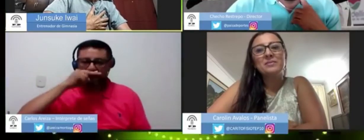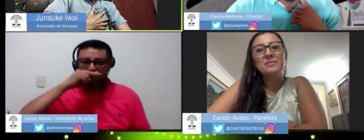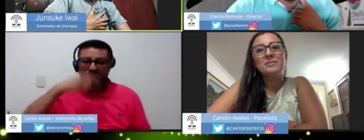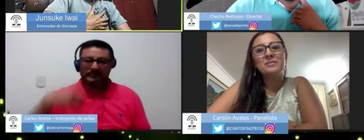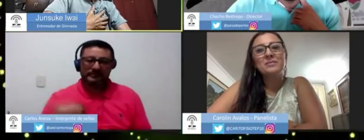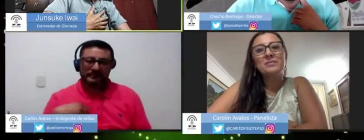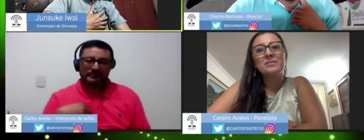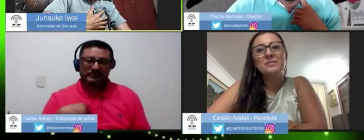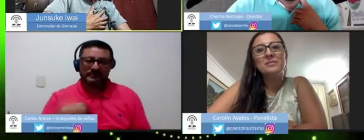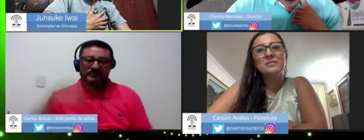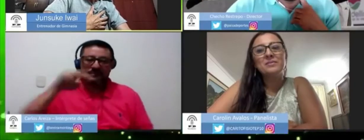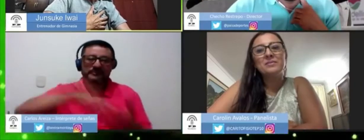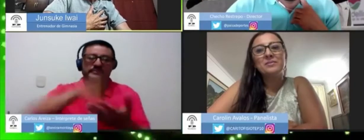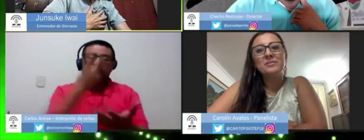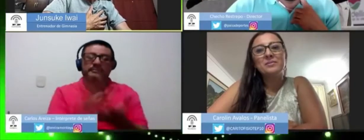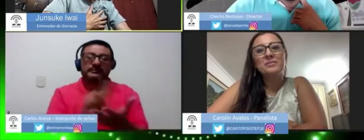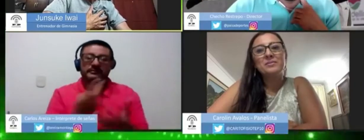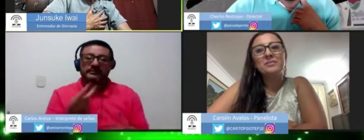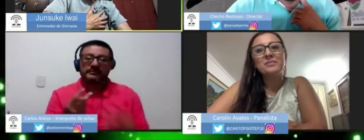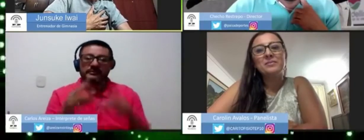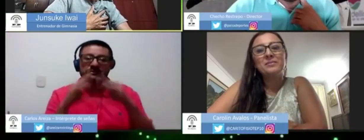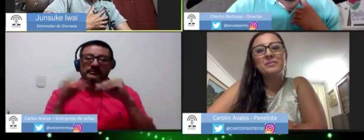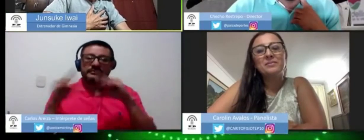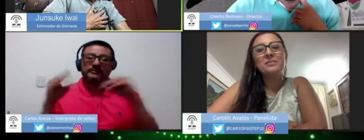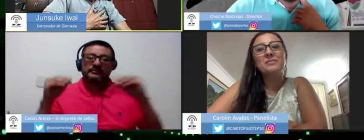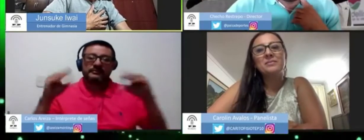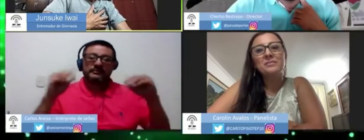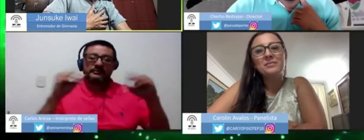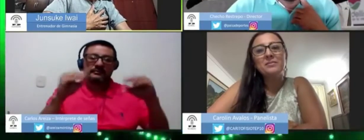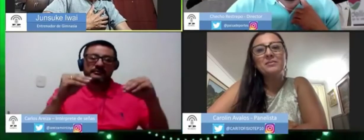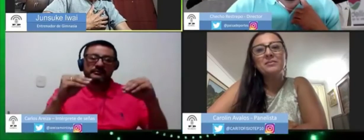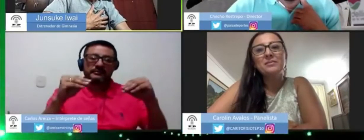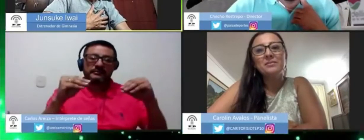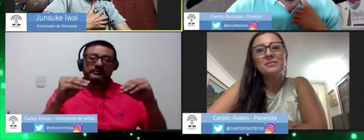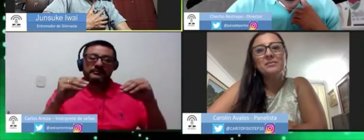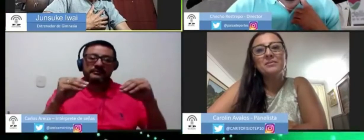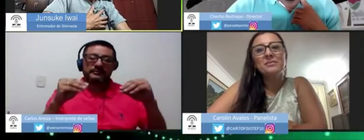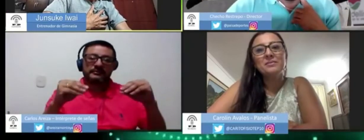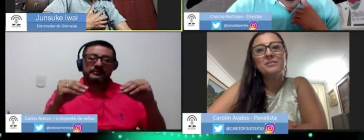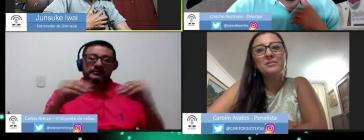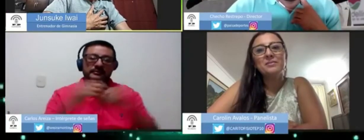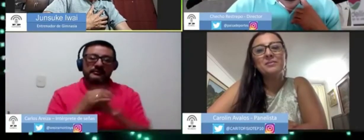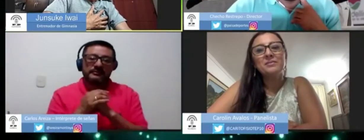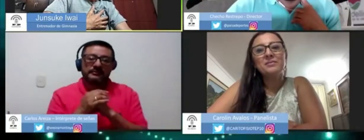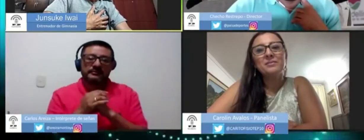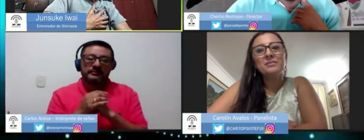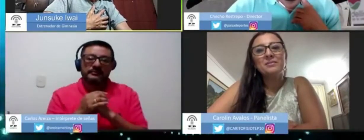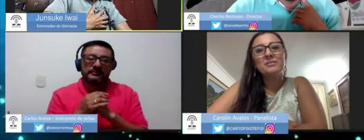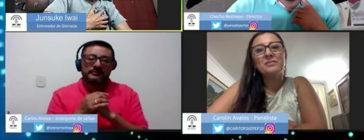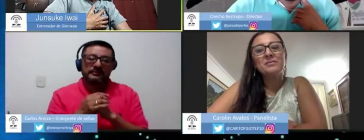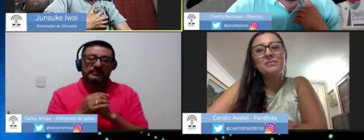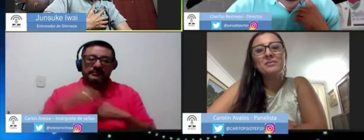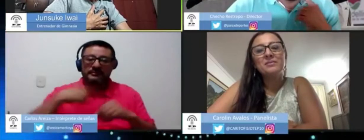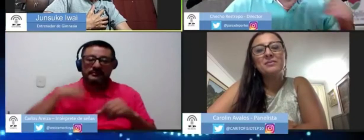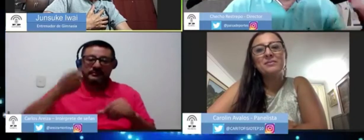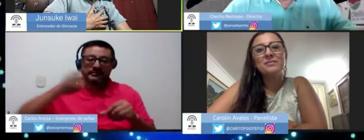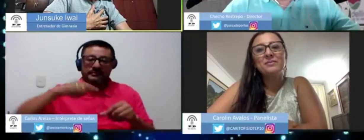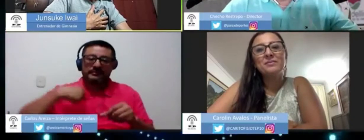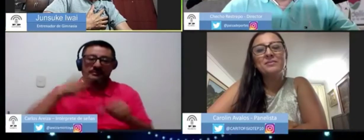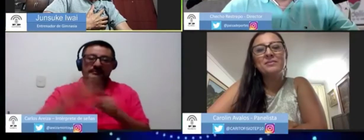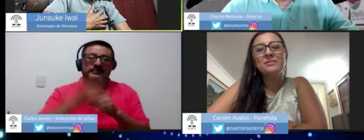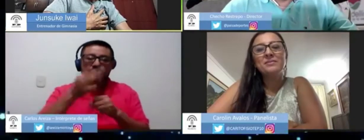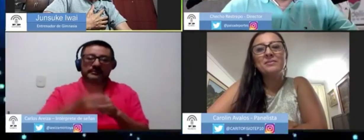practicamos y hacemos colchoneta también. De un pueblo, no había